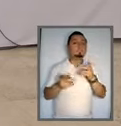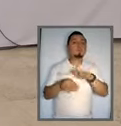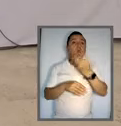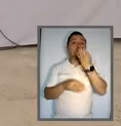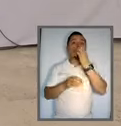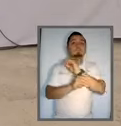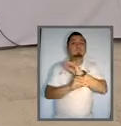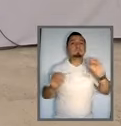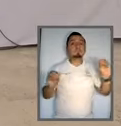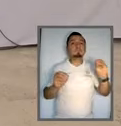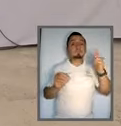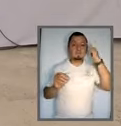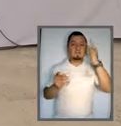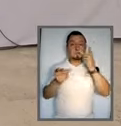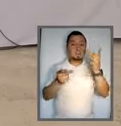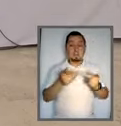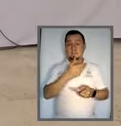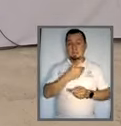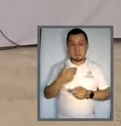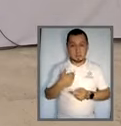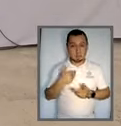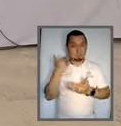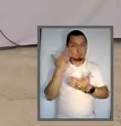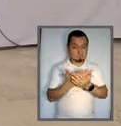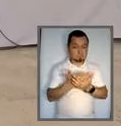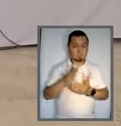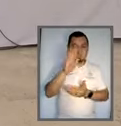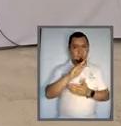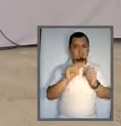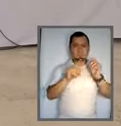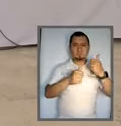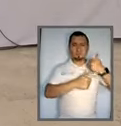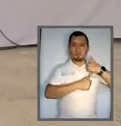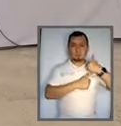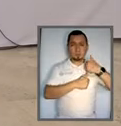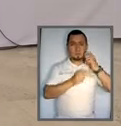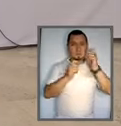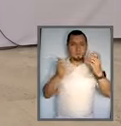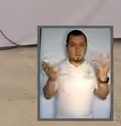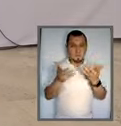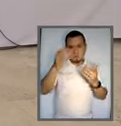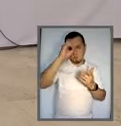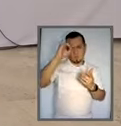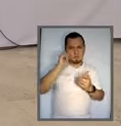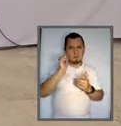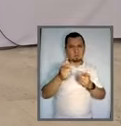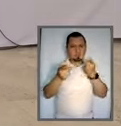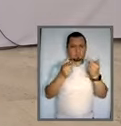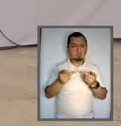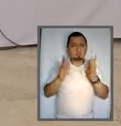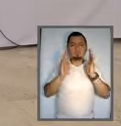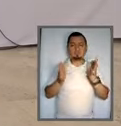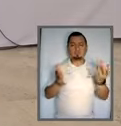el presidente emitió un decreto en donde pide que se mantenga el ejército en las calles. No sé qué opina el gobernador sobre esta